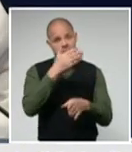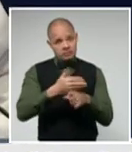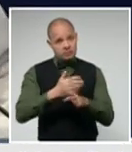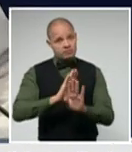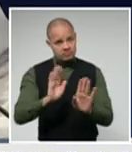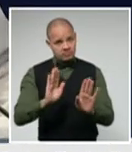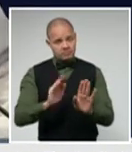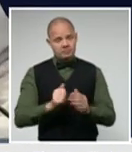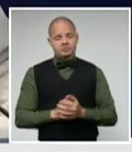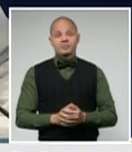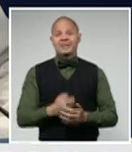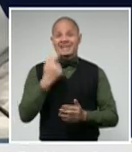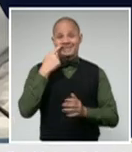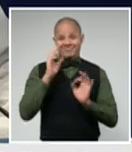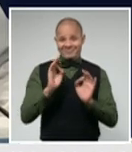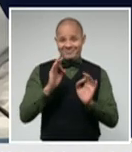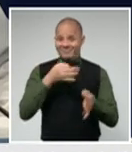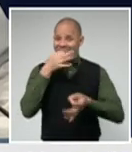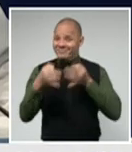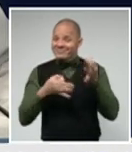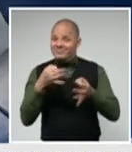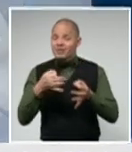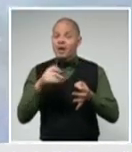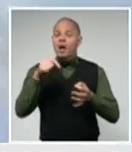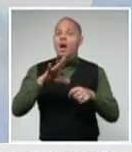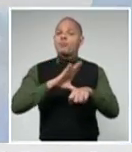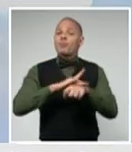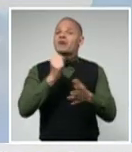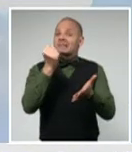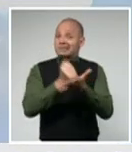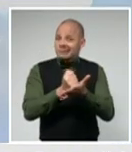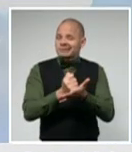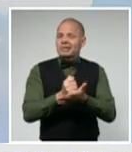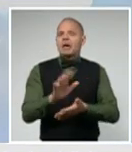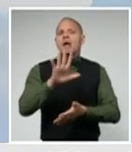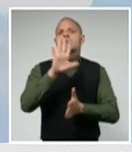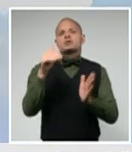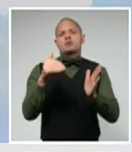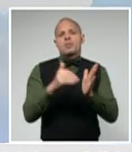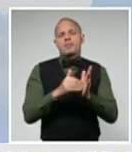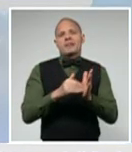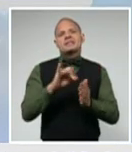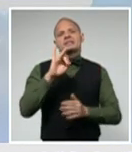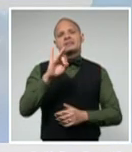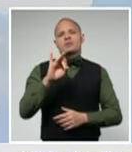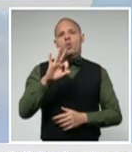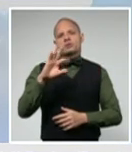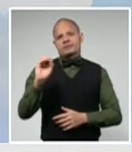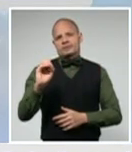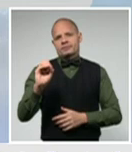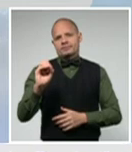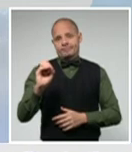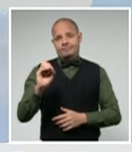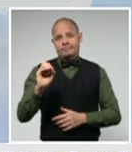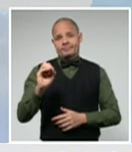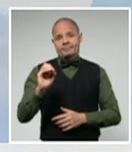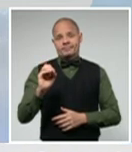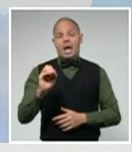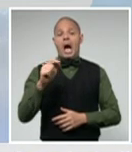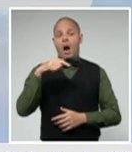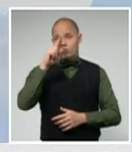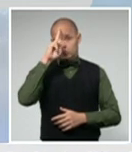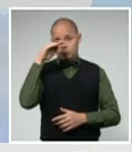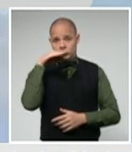los 5.780 pacientes que se han diagnosticado en nuestro país con la enfermedad, se mantienen